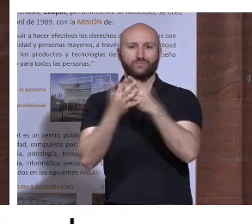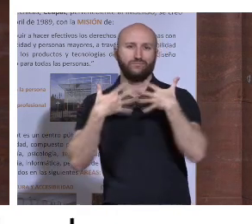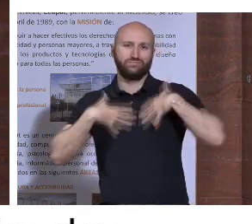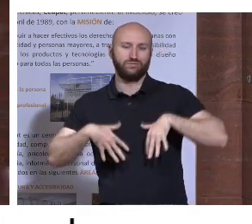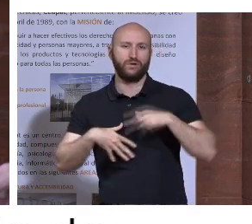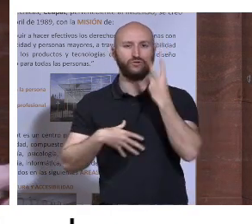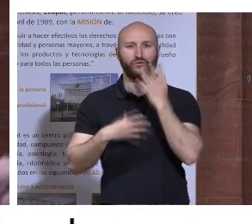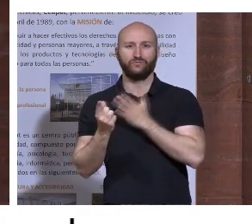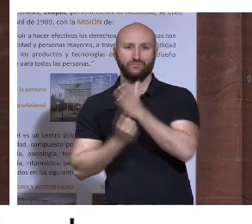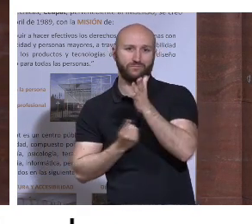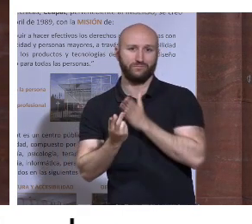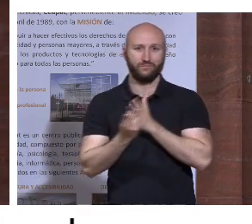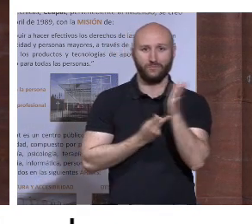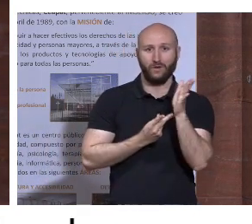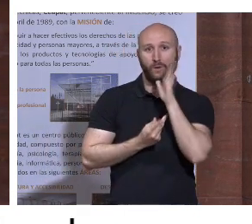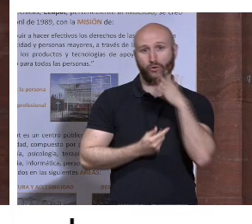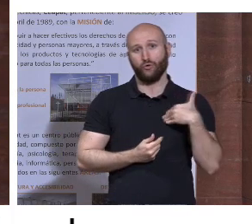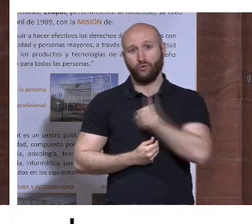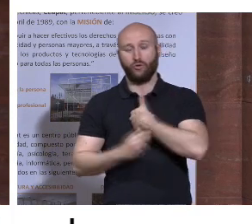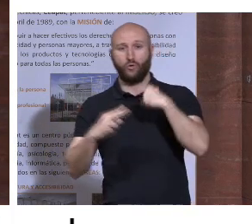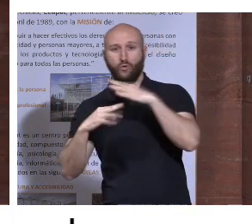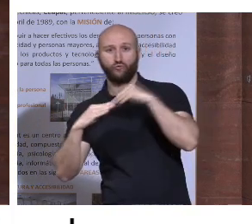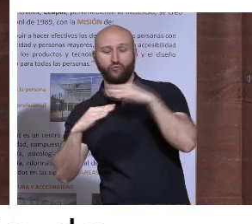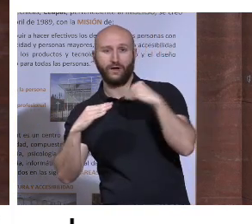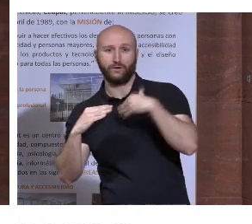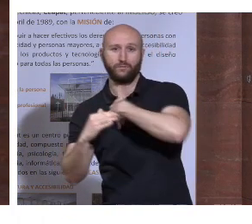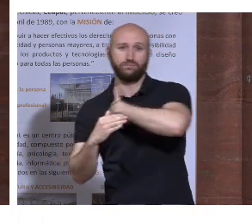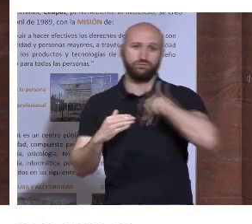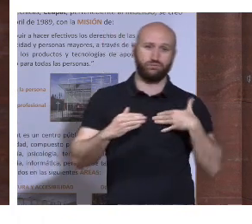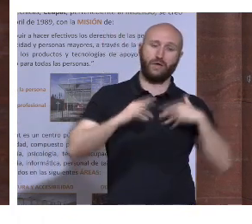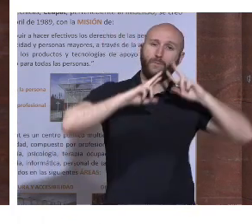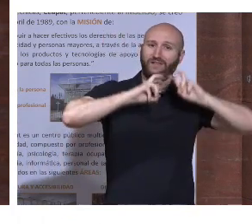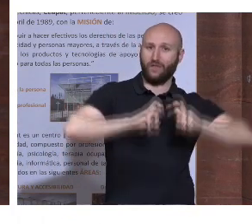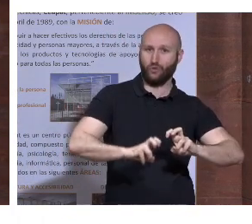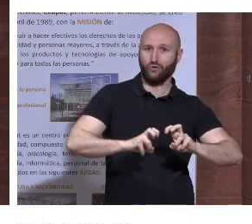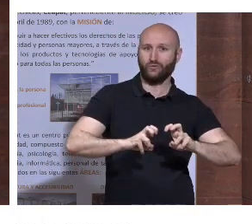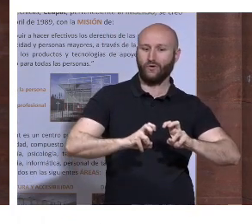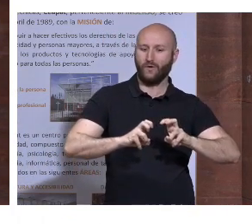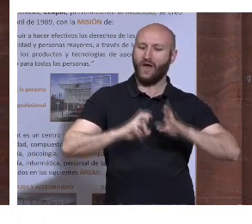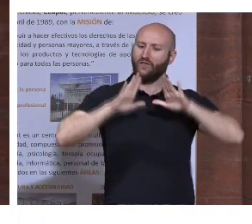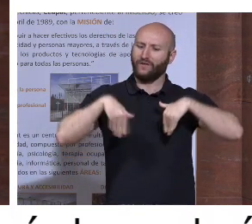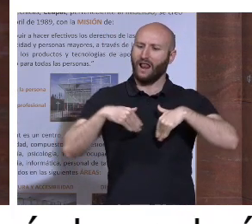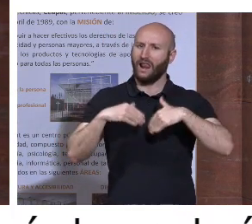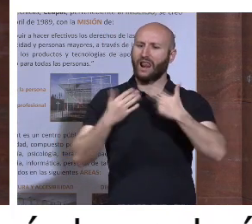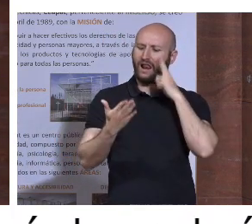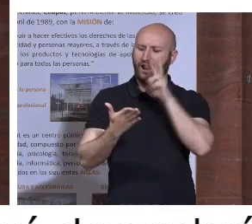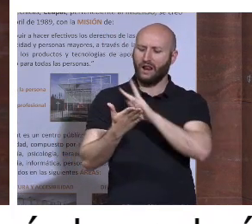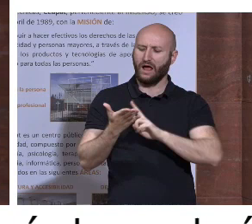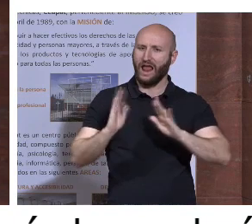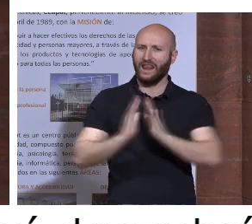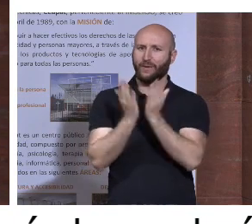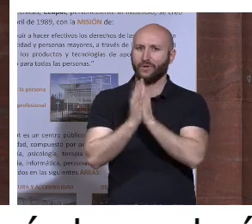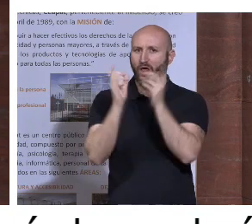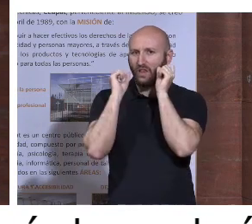vertientes, como usuario y como investigador, aquí descubrí un libro, también